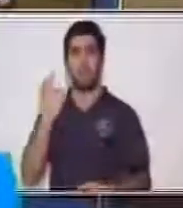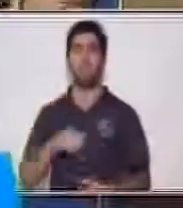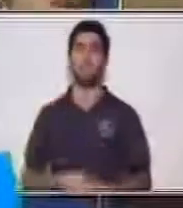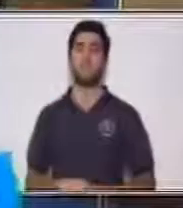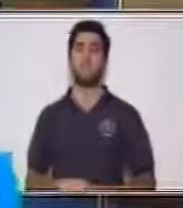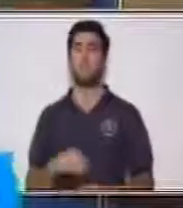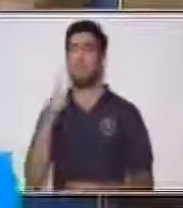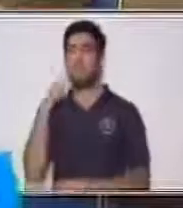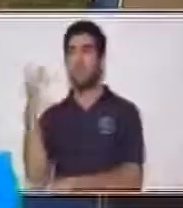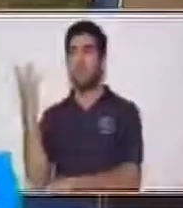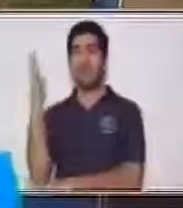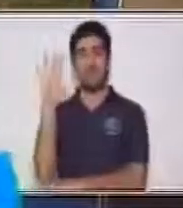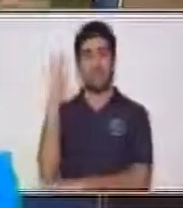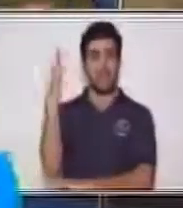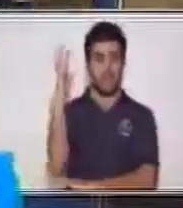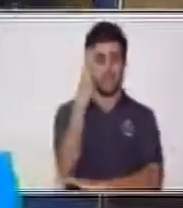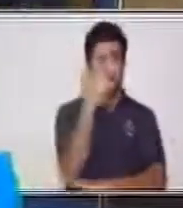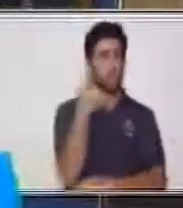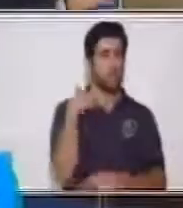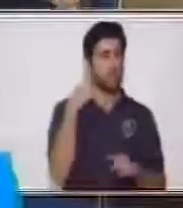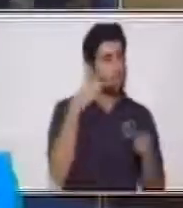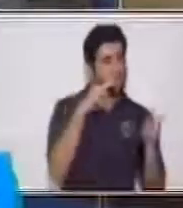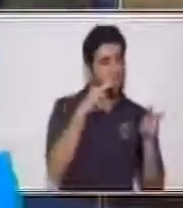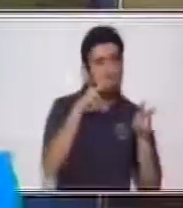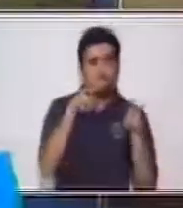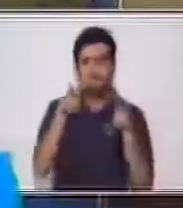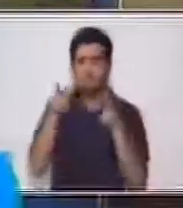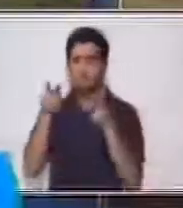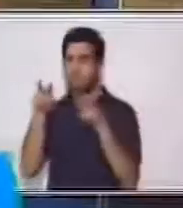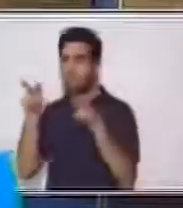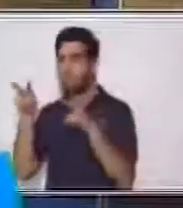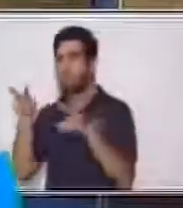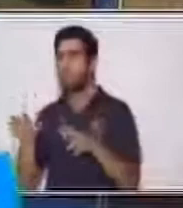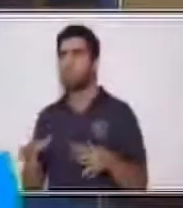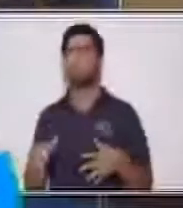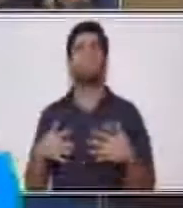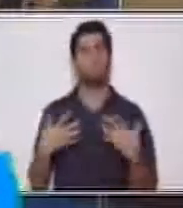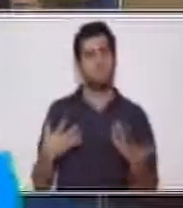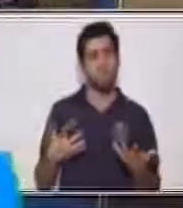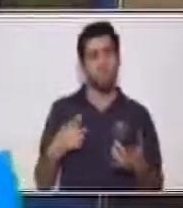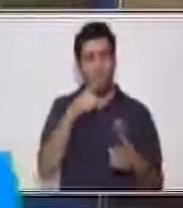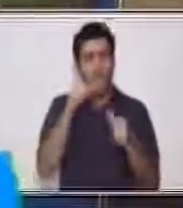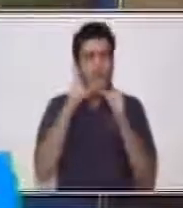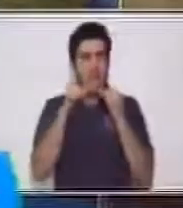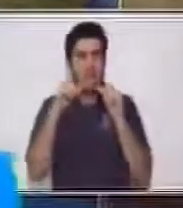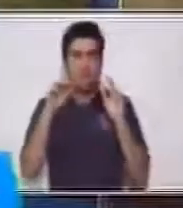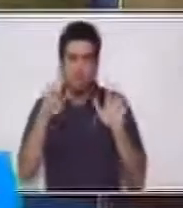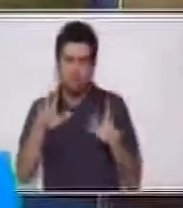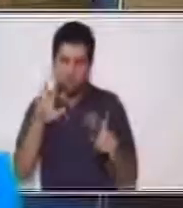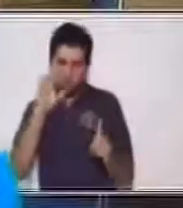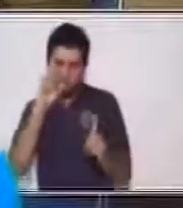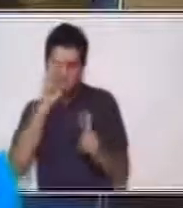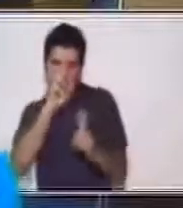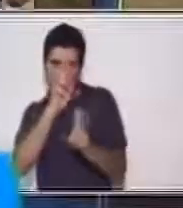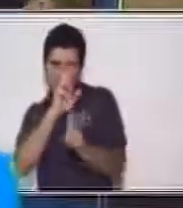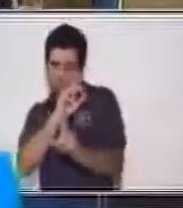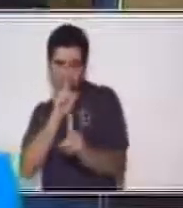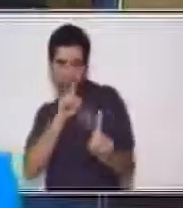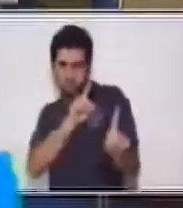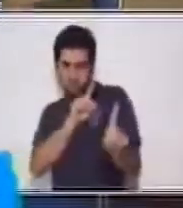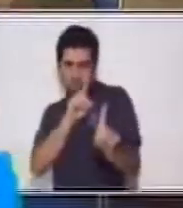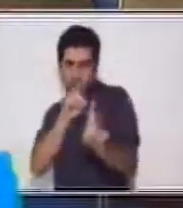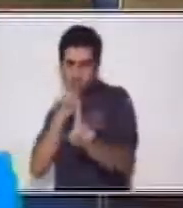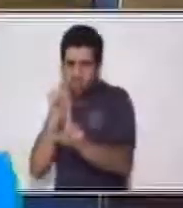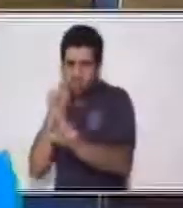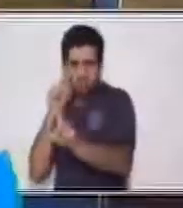la selva me encontré, en la selva me encontré un animal